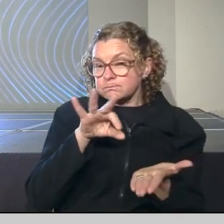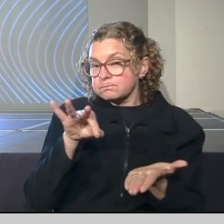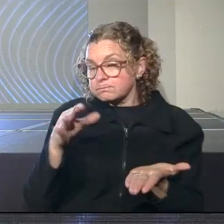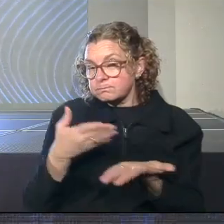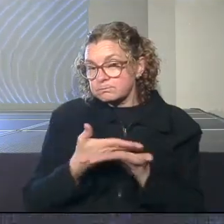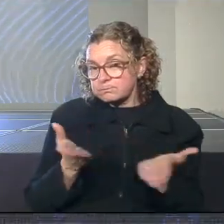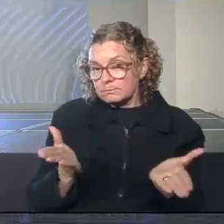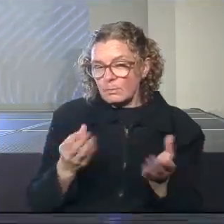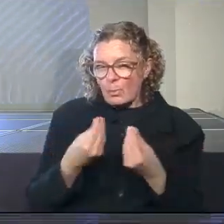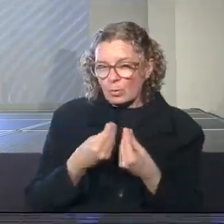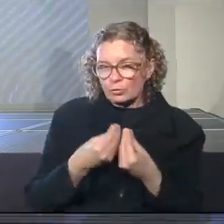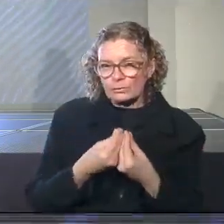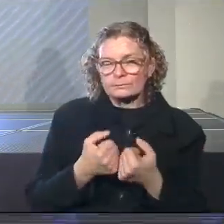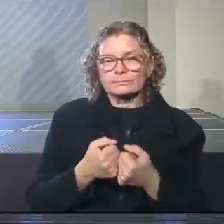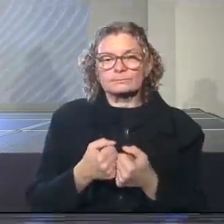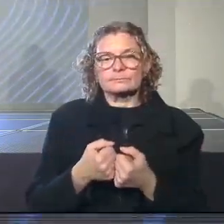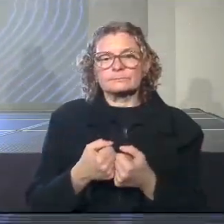una menor pérdida de ventas.